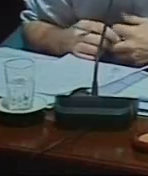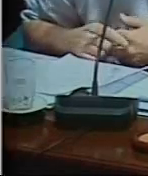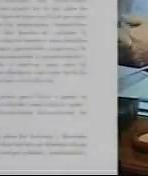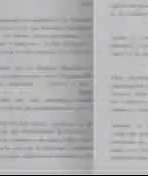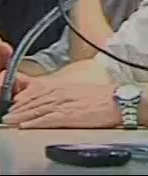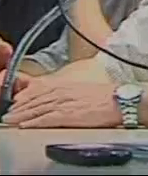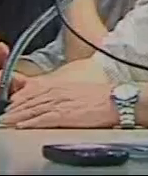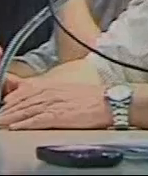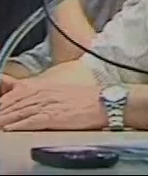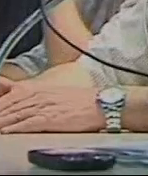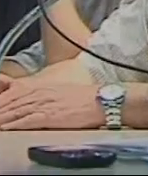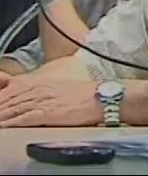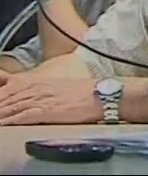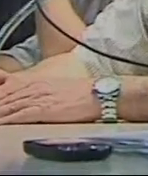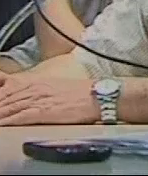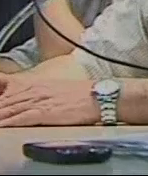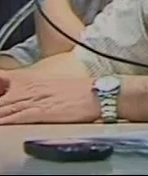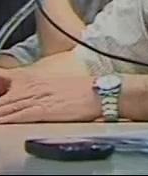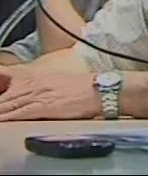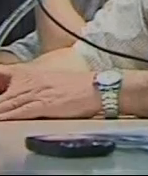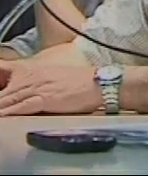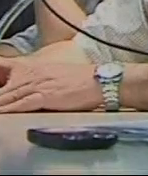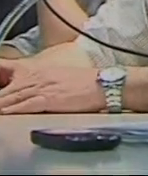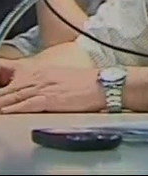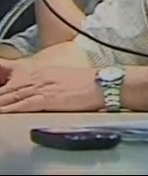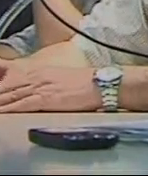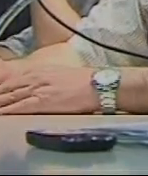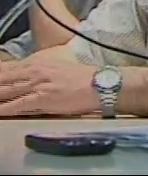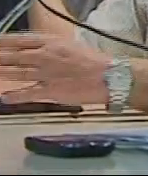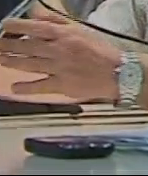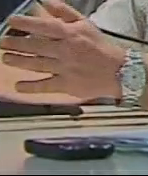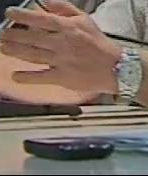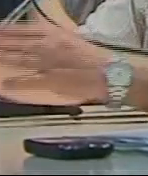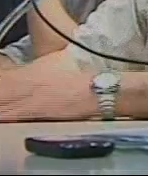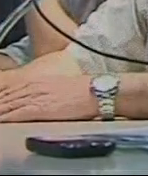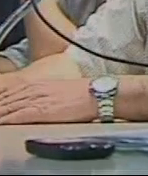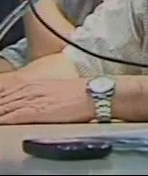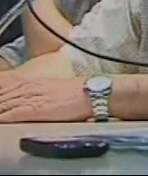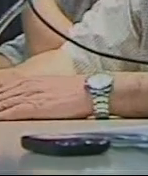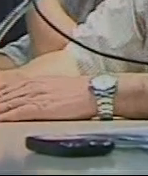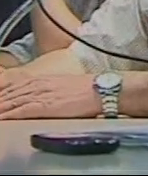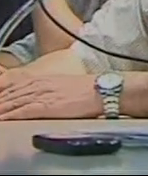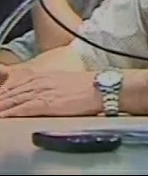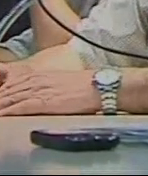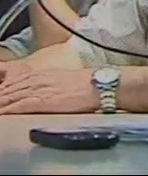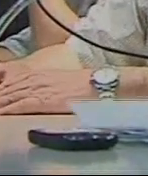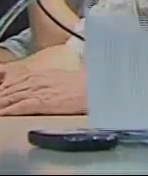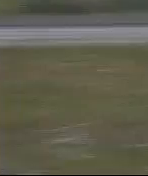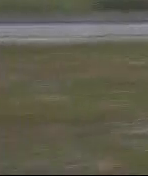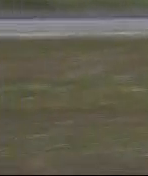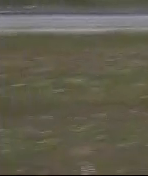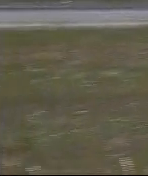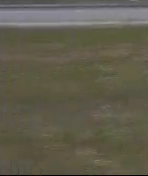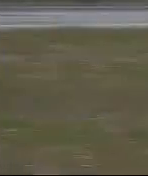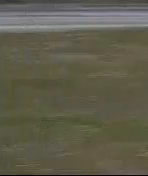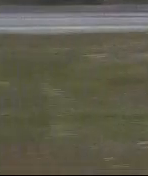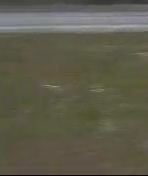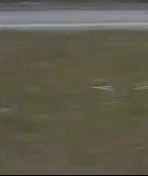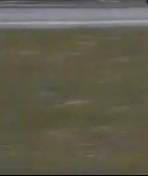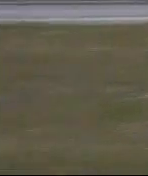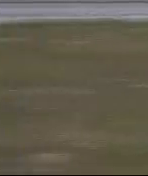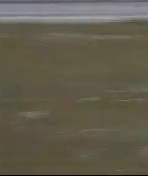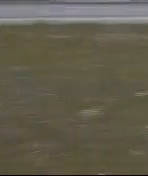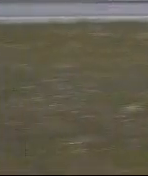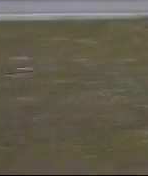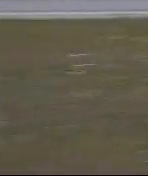chatarra. Alas Uruguay definió que no comprará los 3 aviones Bombardier que pertenecieron a la ex aerolínea de bandera y